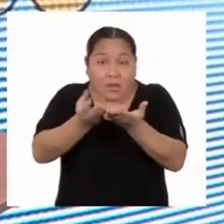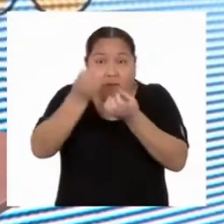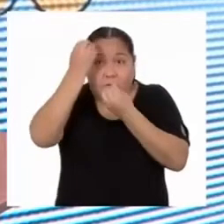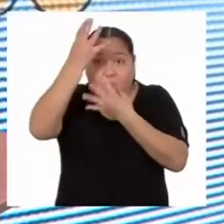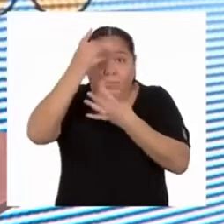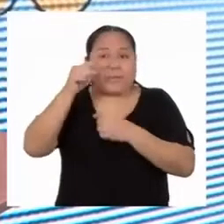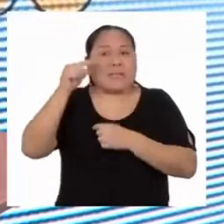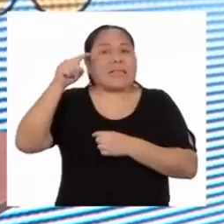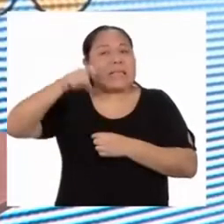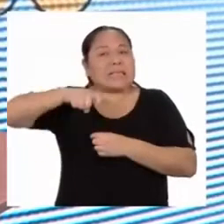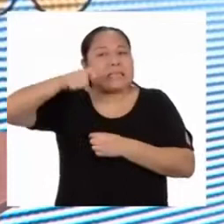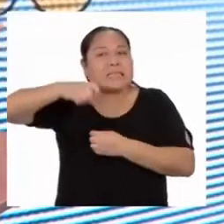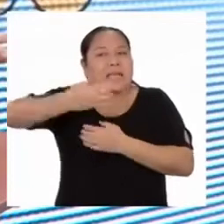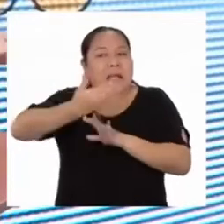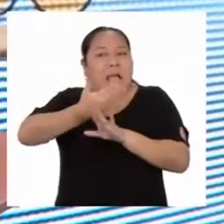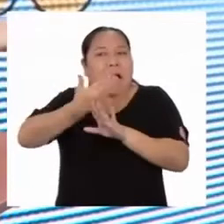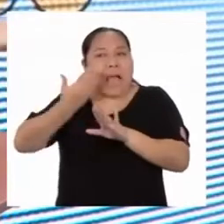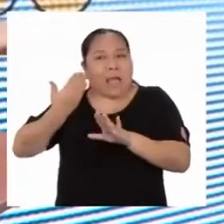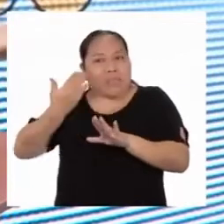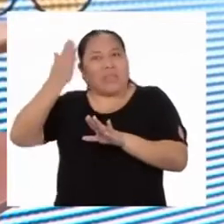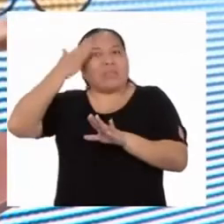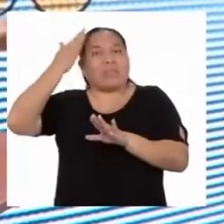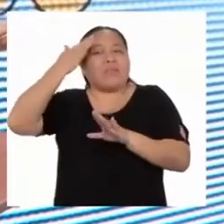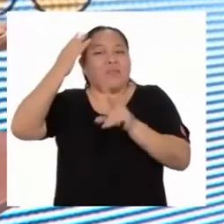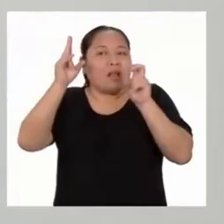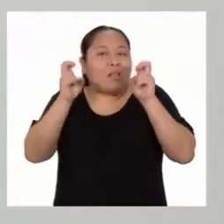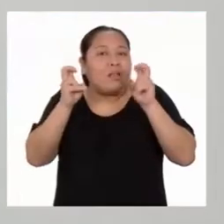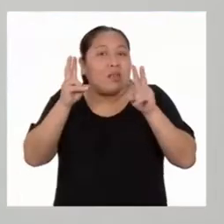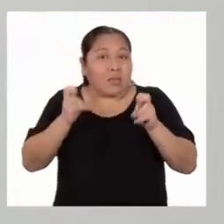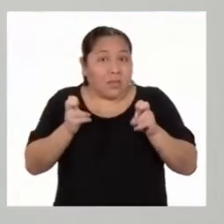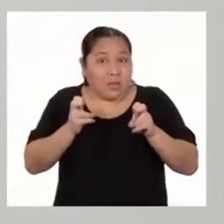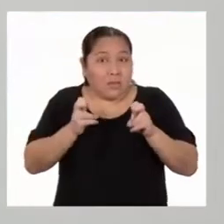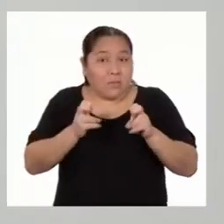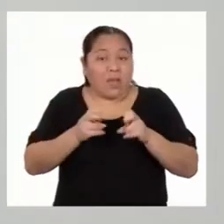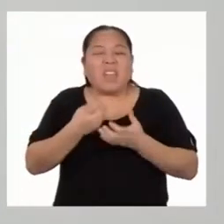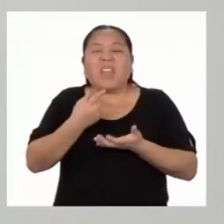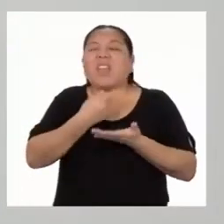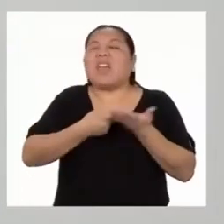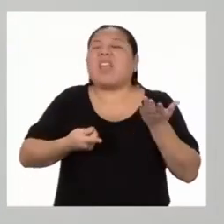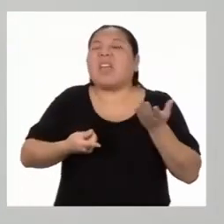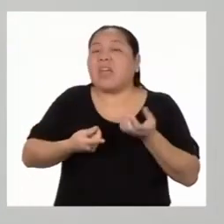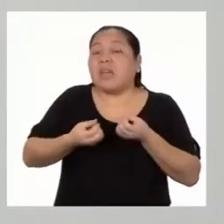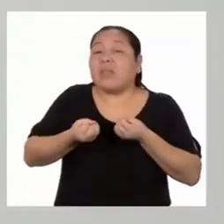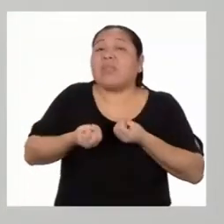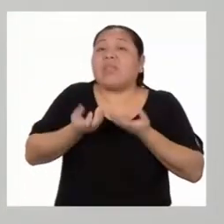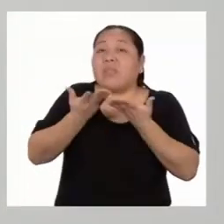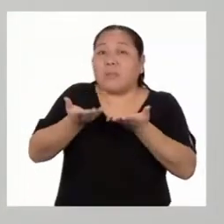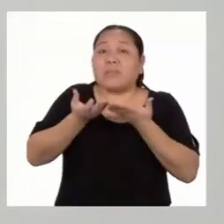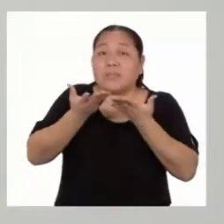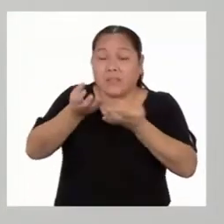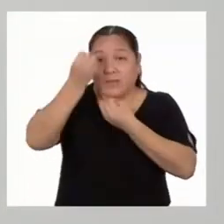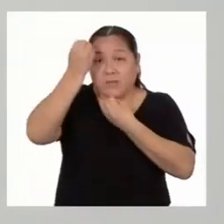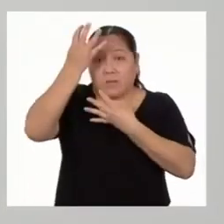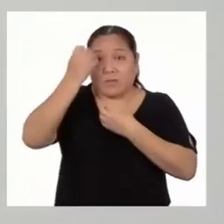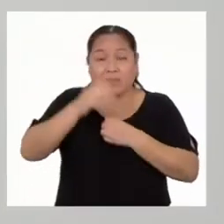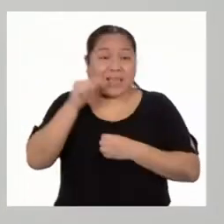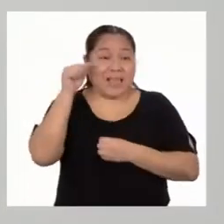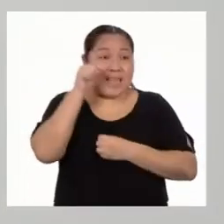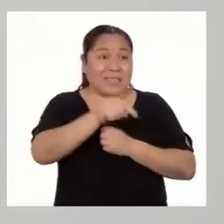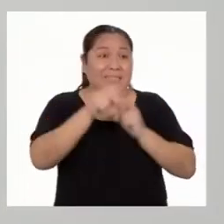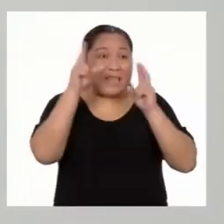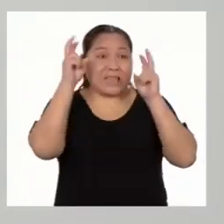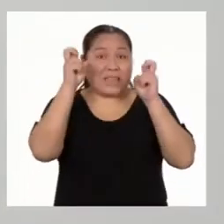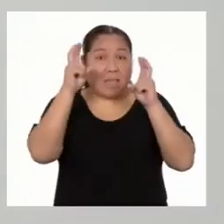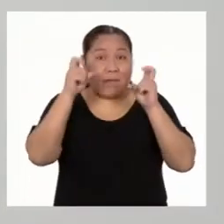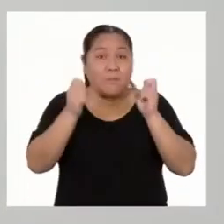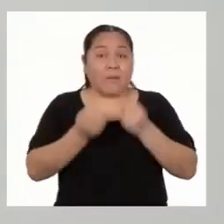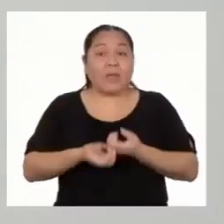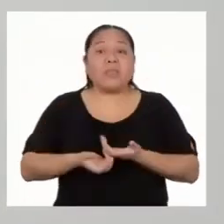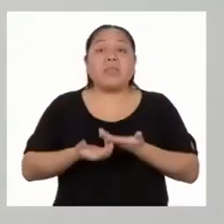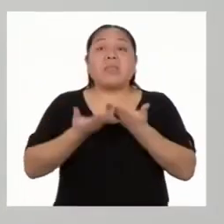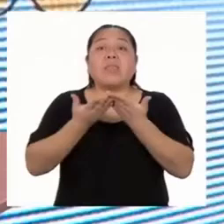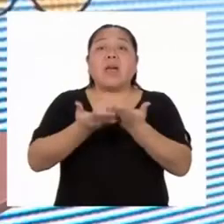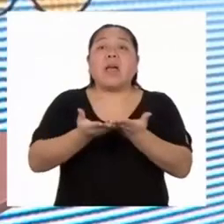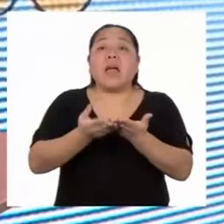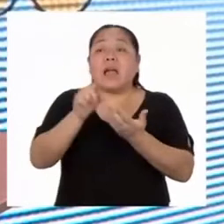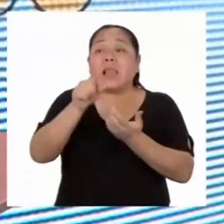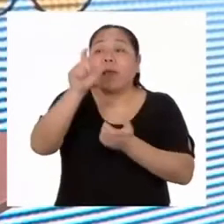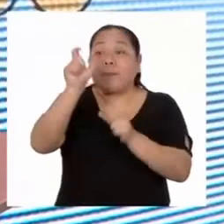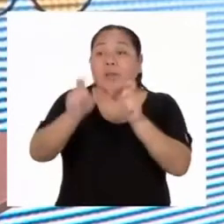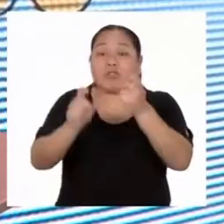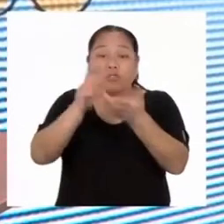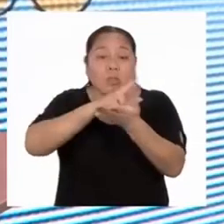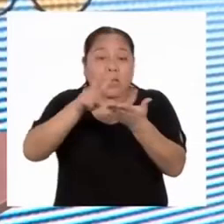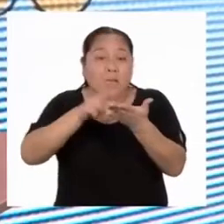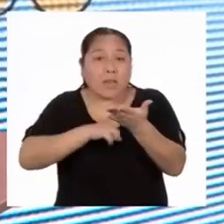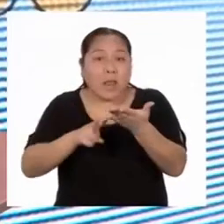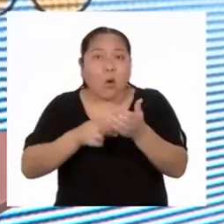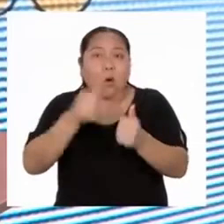de qué se trata, si no, ¿qué va a decir? El tema es el que indica al lector cuál es el asunto del texto. Y